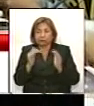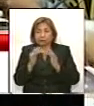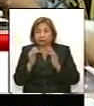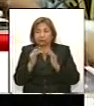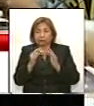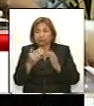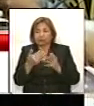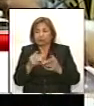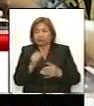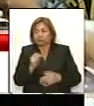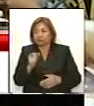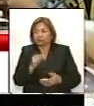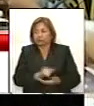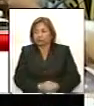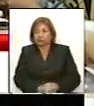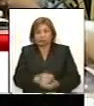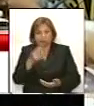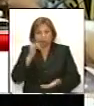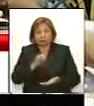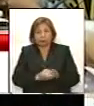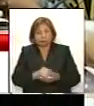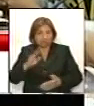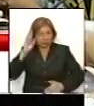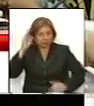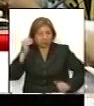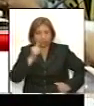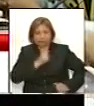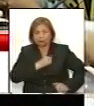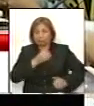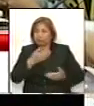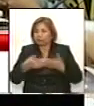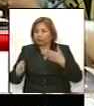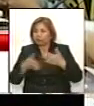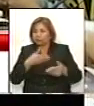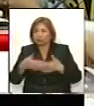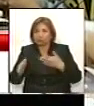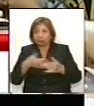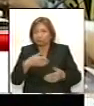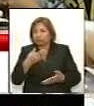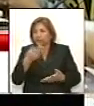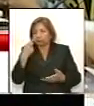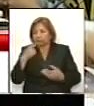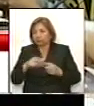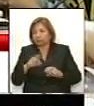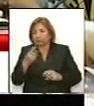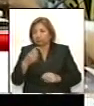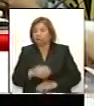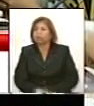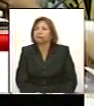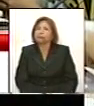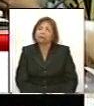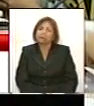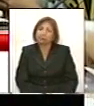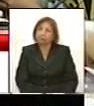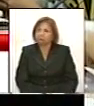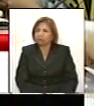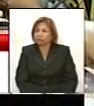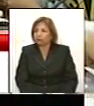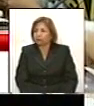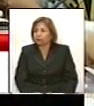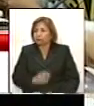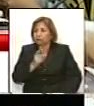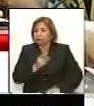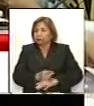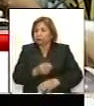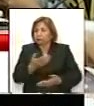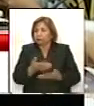se está contactando, para que la policía haga después las investigaciones necesarias. Ese era el primer punto en recepción de denuncia. El segundo